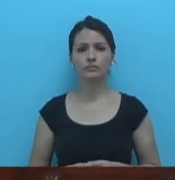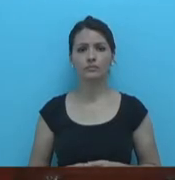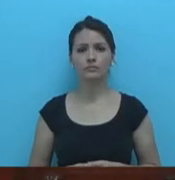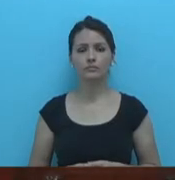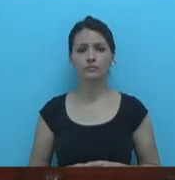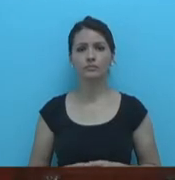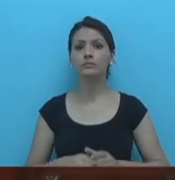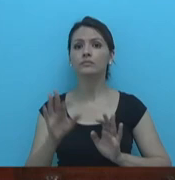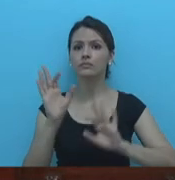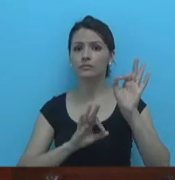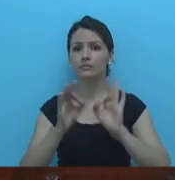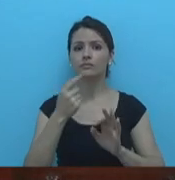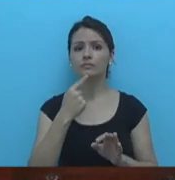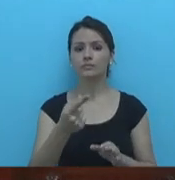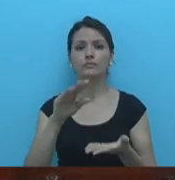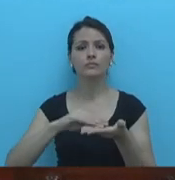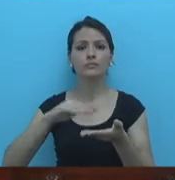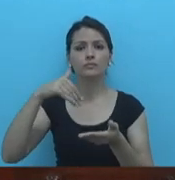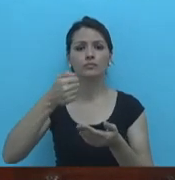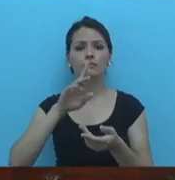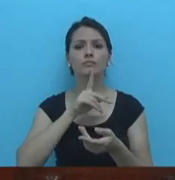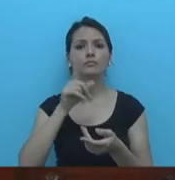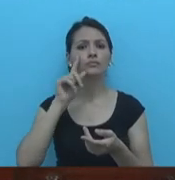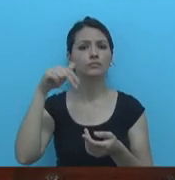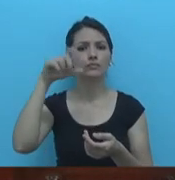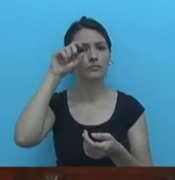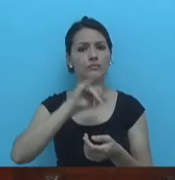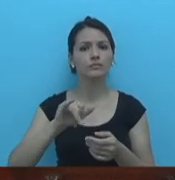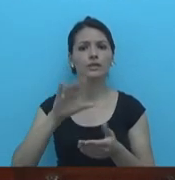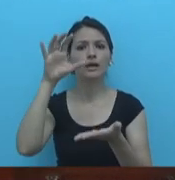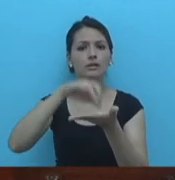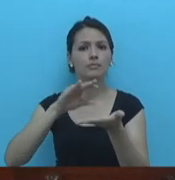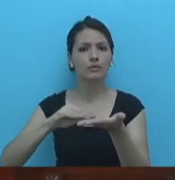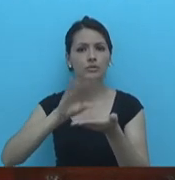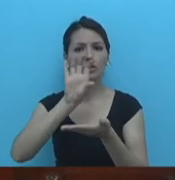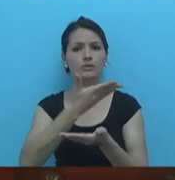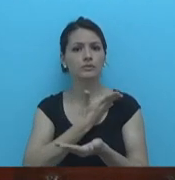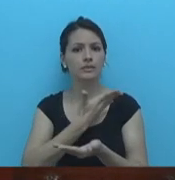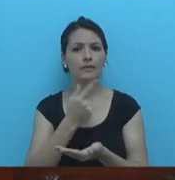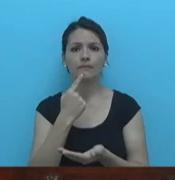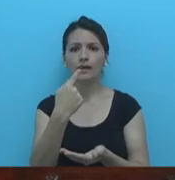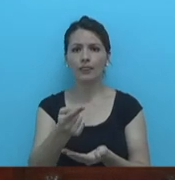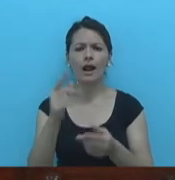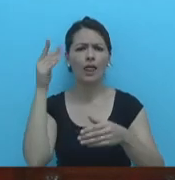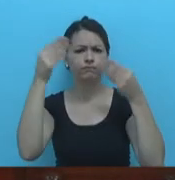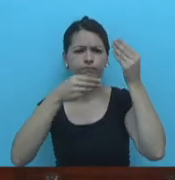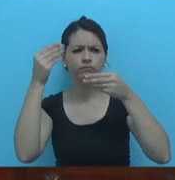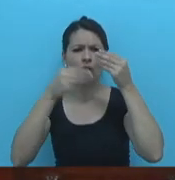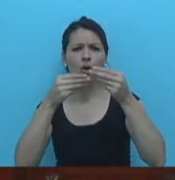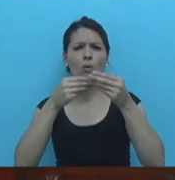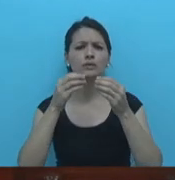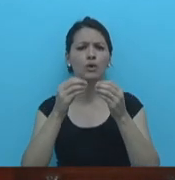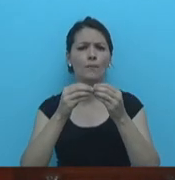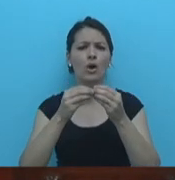Proyecto de declaración del diputado Martínez, por el cual la Cámara de Diputados de la provincia declara su preocupación por la